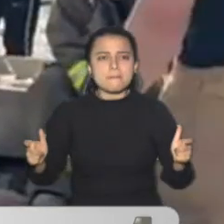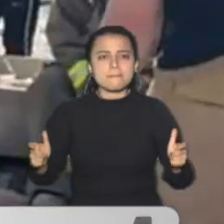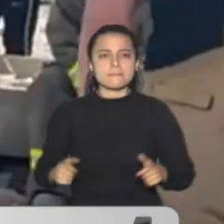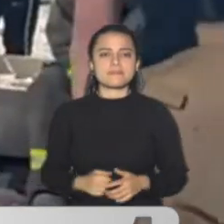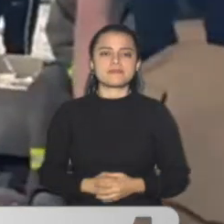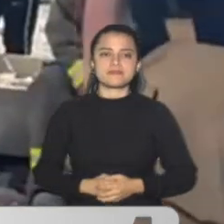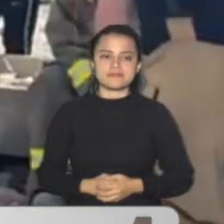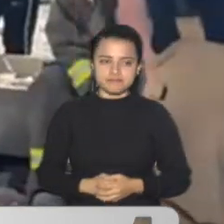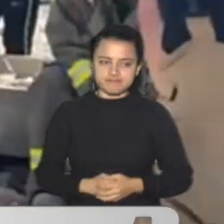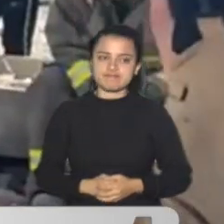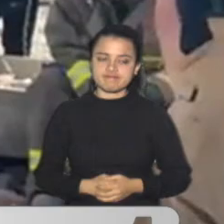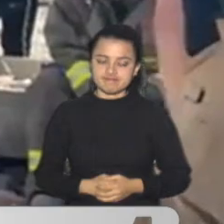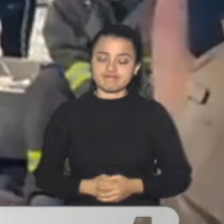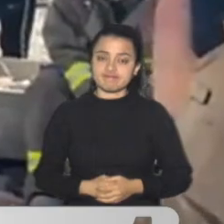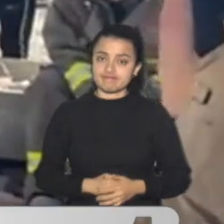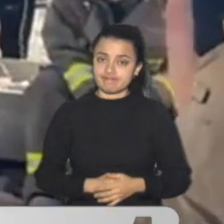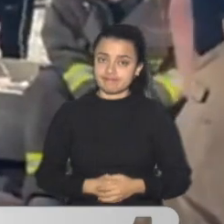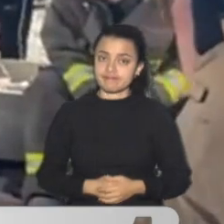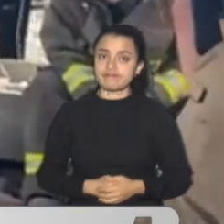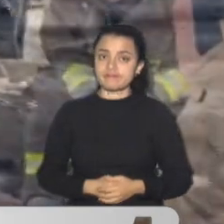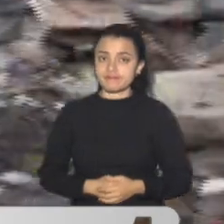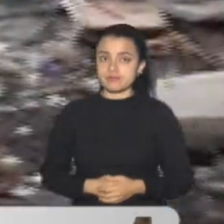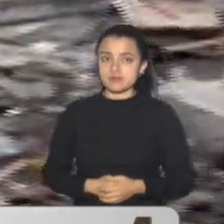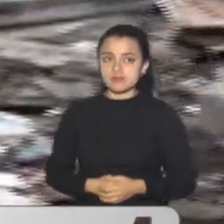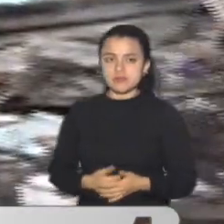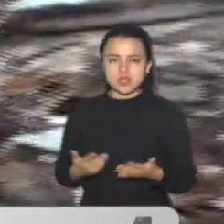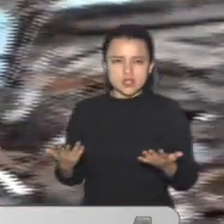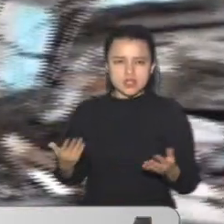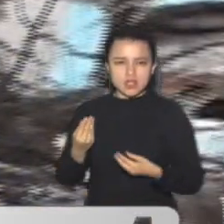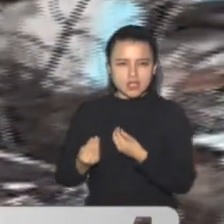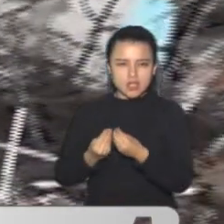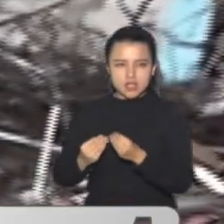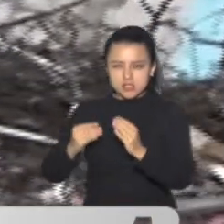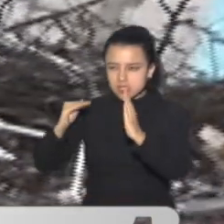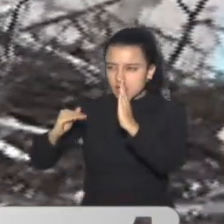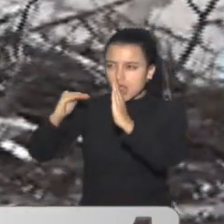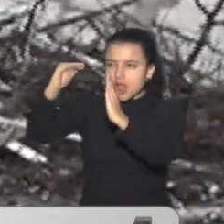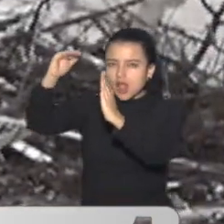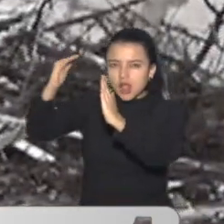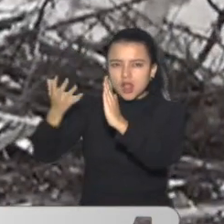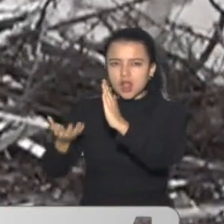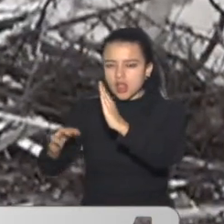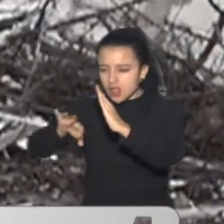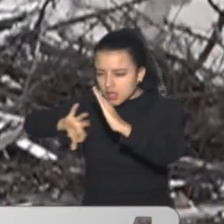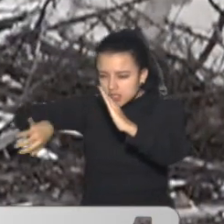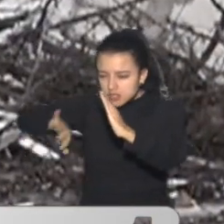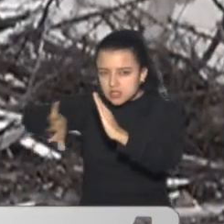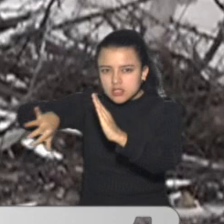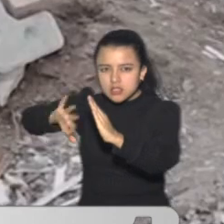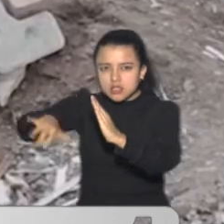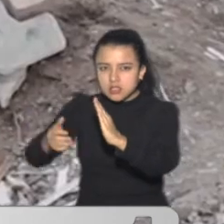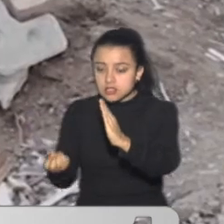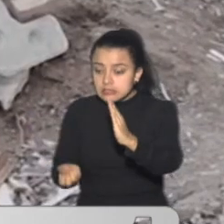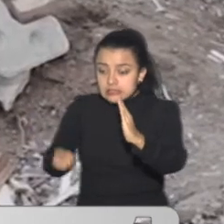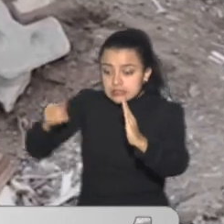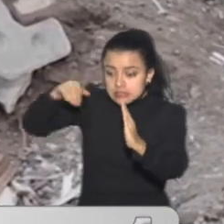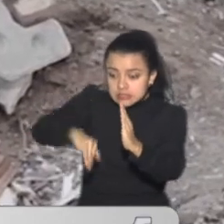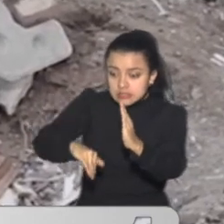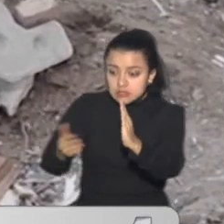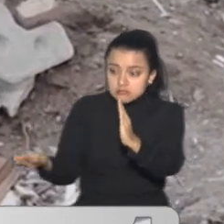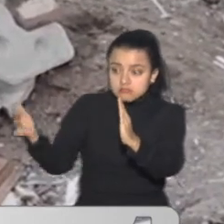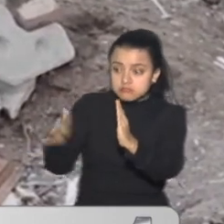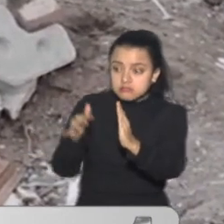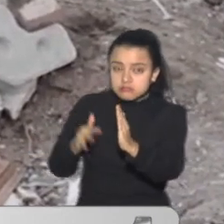además señaló que los ocupantes retiran los escombros de las inmediaciones y de nuevo no se habla de volver a enterrarlos